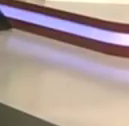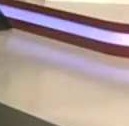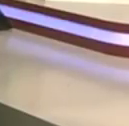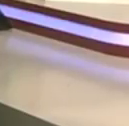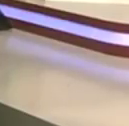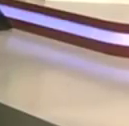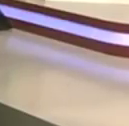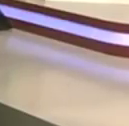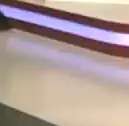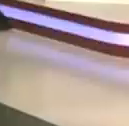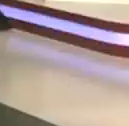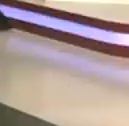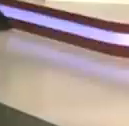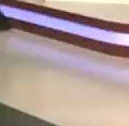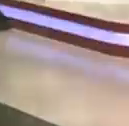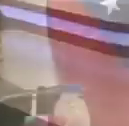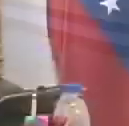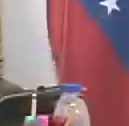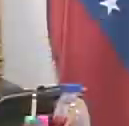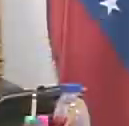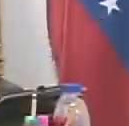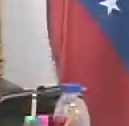Adelante.